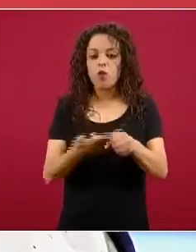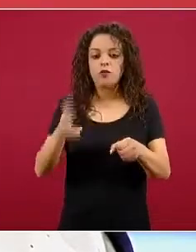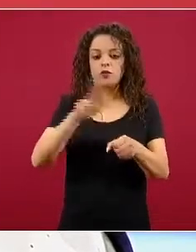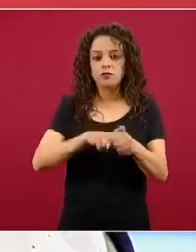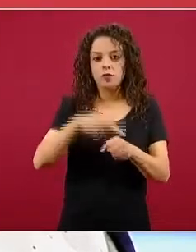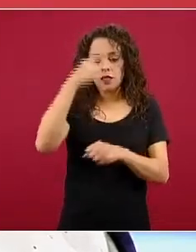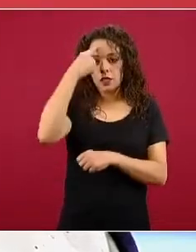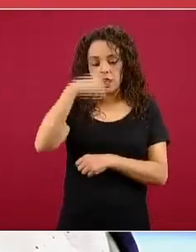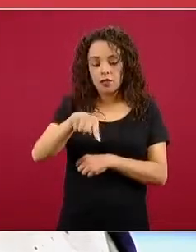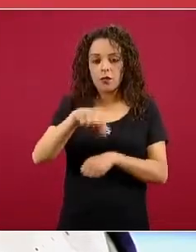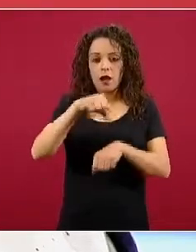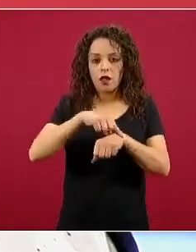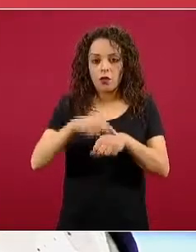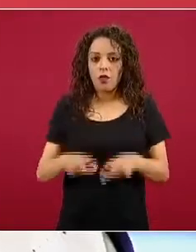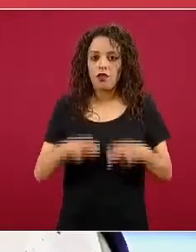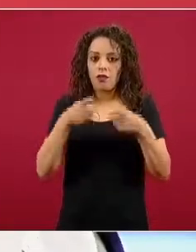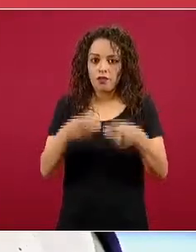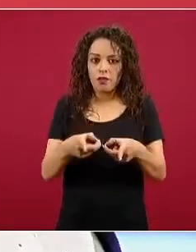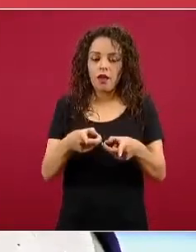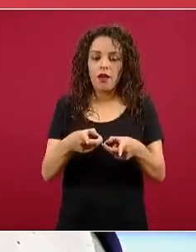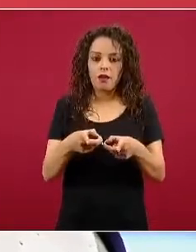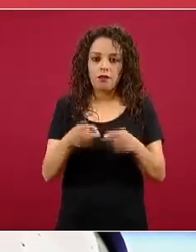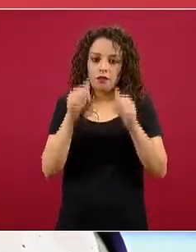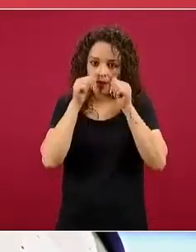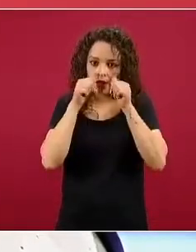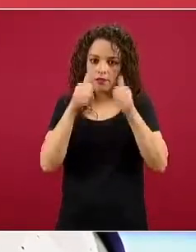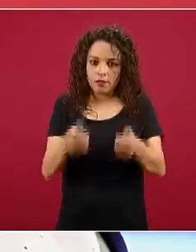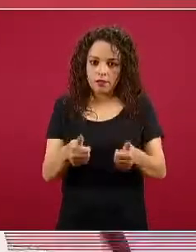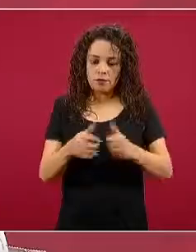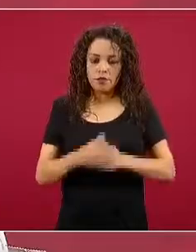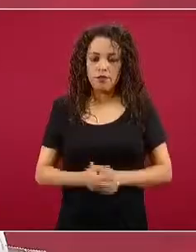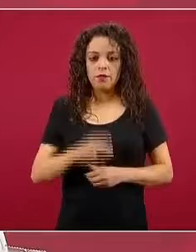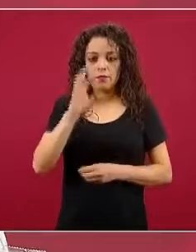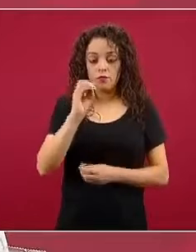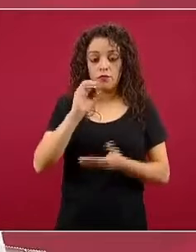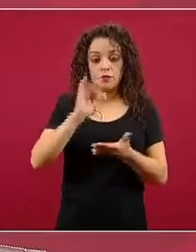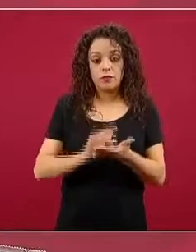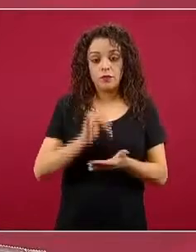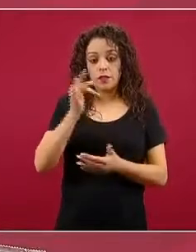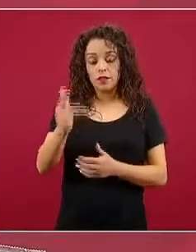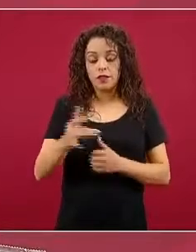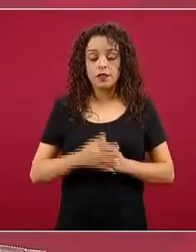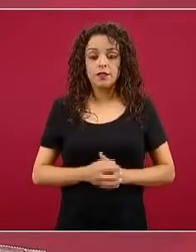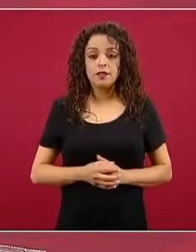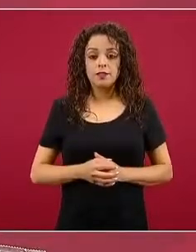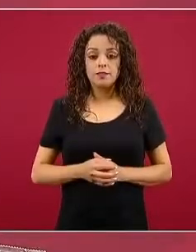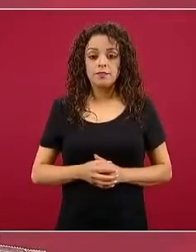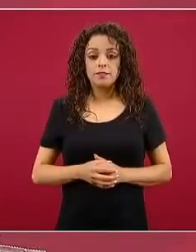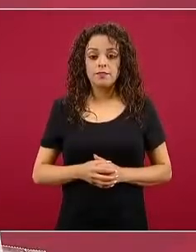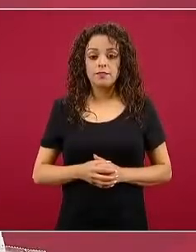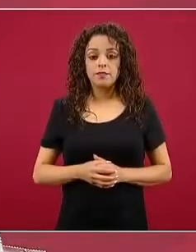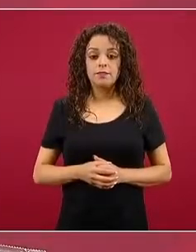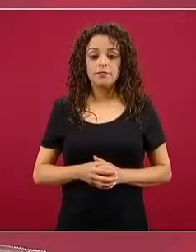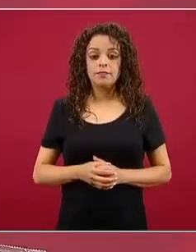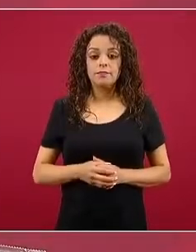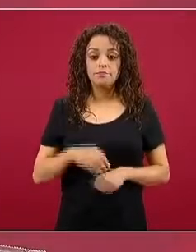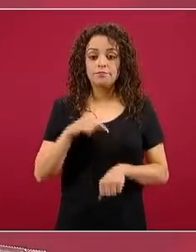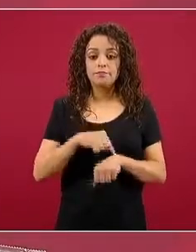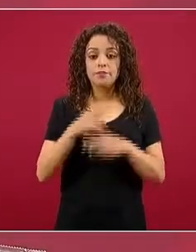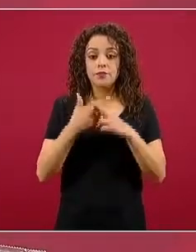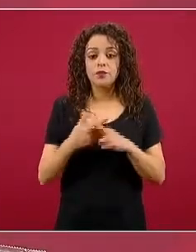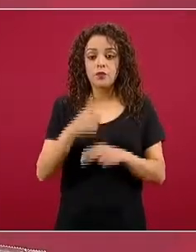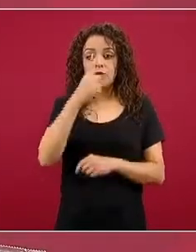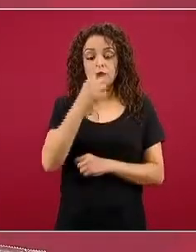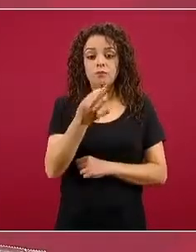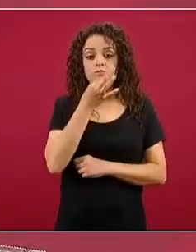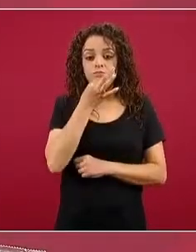recibir su atención. Muchísimas gracias. Queda un minuto